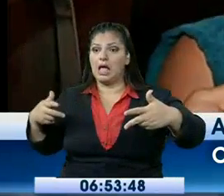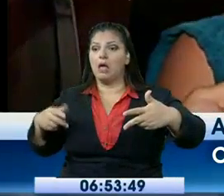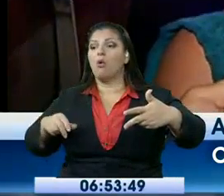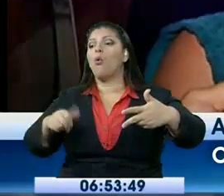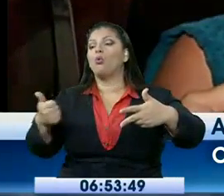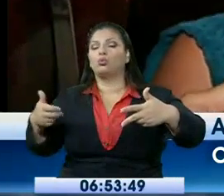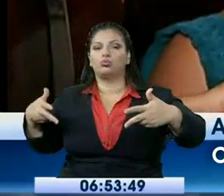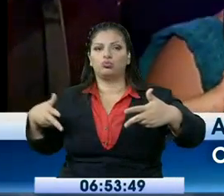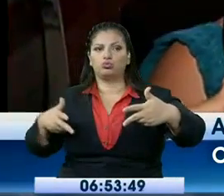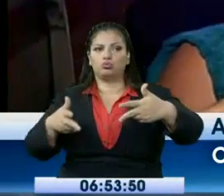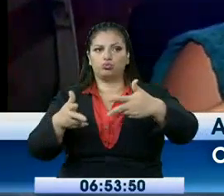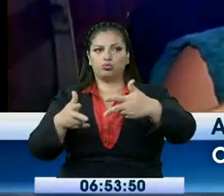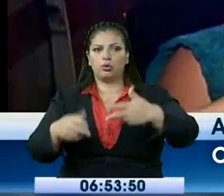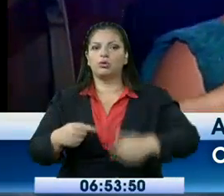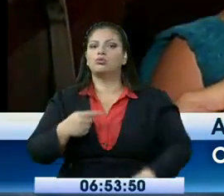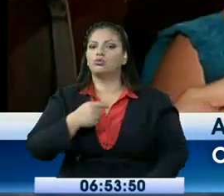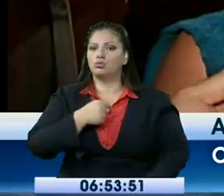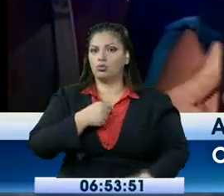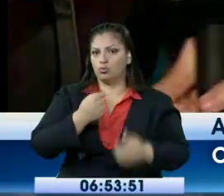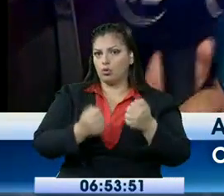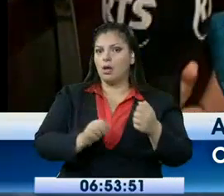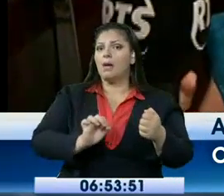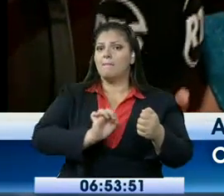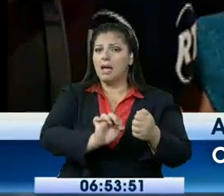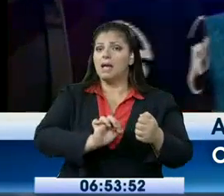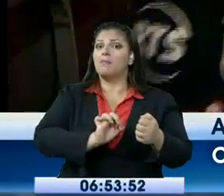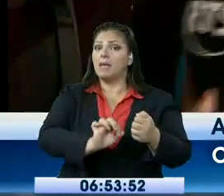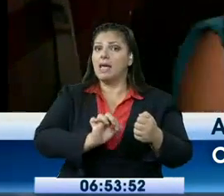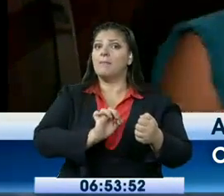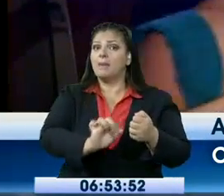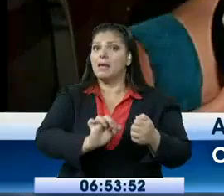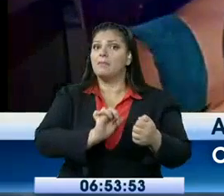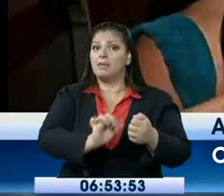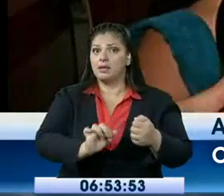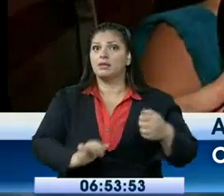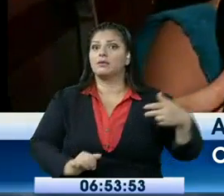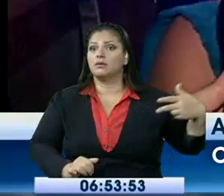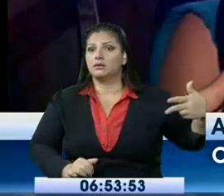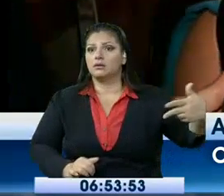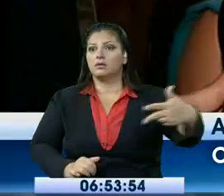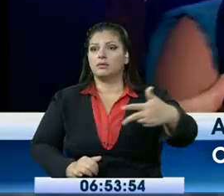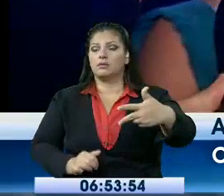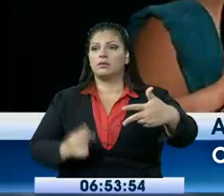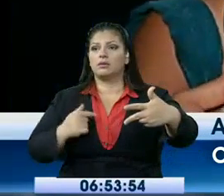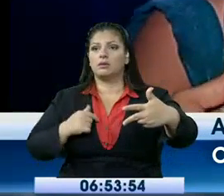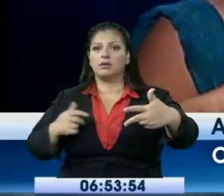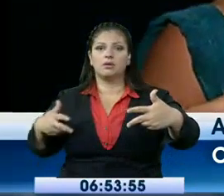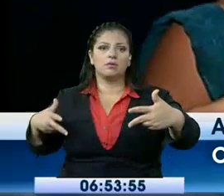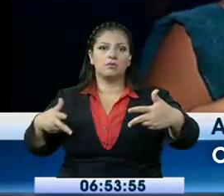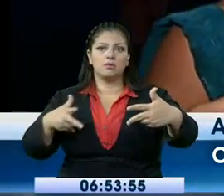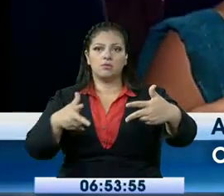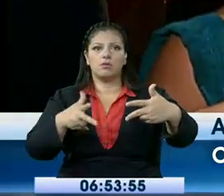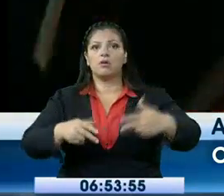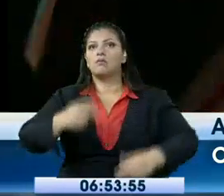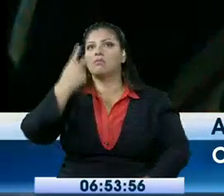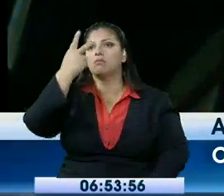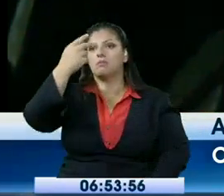Y ahí ya nos chocó el carro. Pues. ¿Pasaron en amarilla? Pasamos en verde, ahí ya como que ya iba a cambiar a